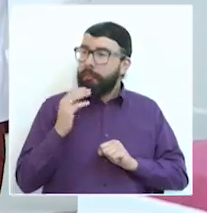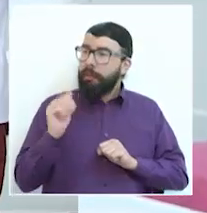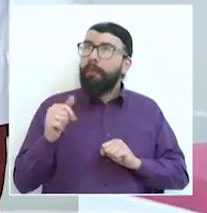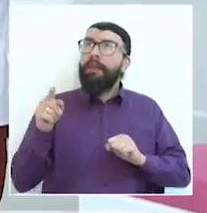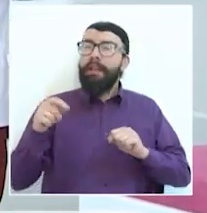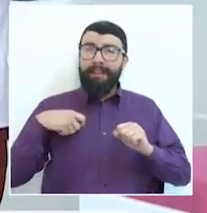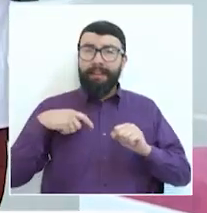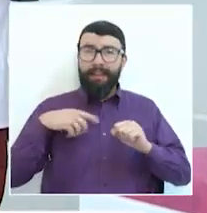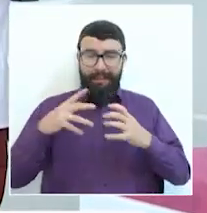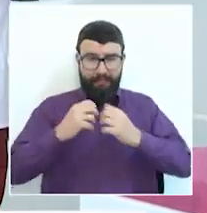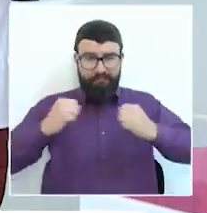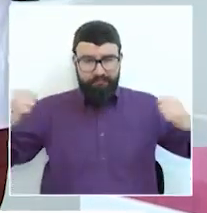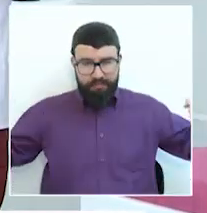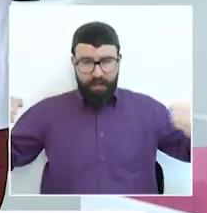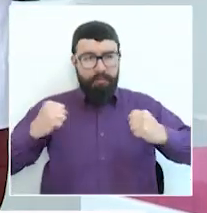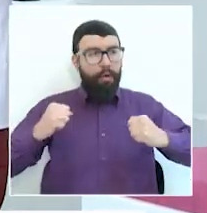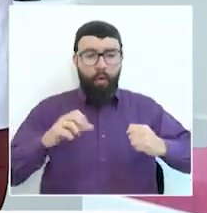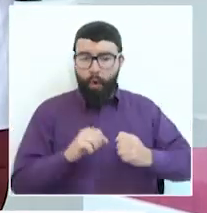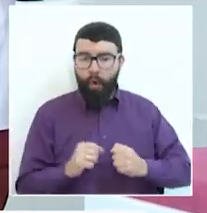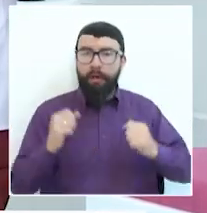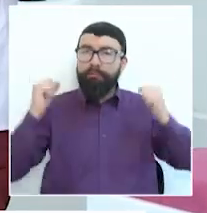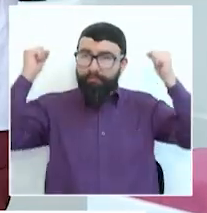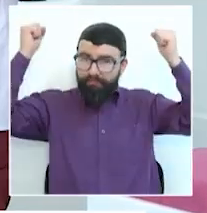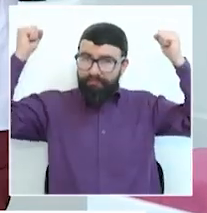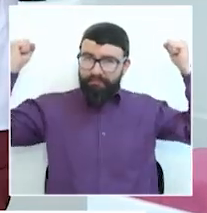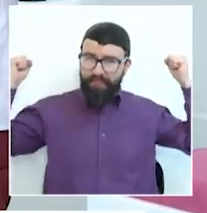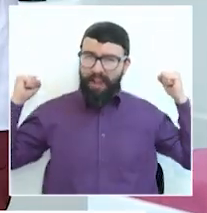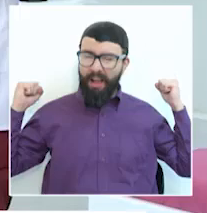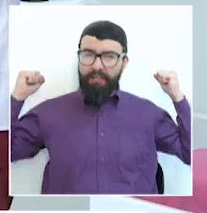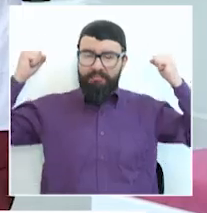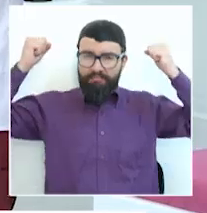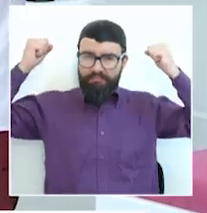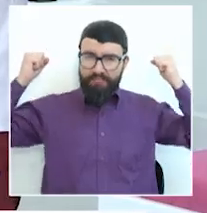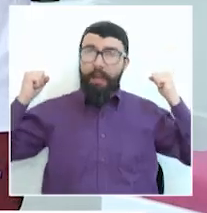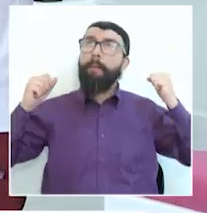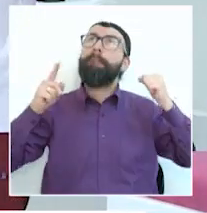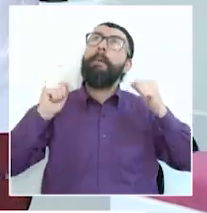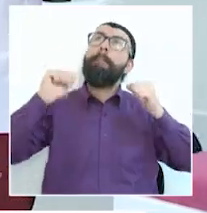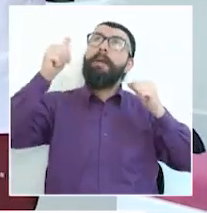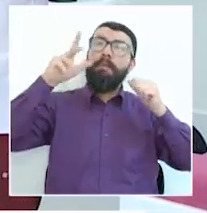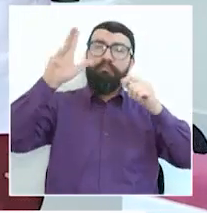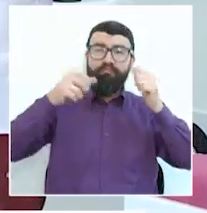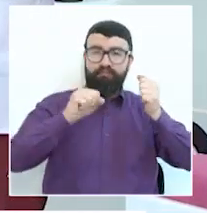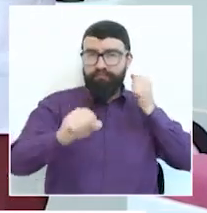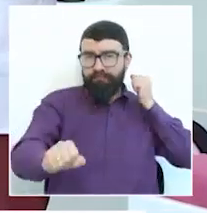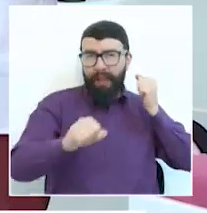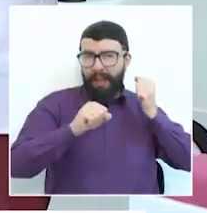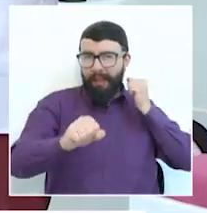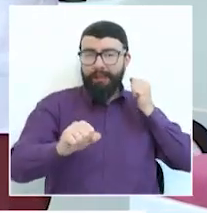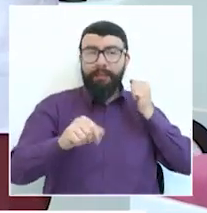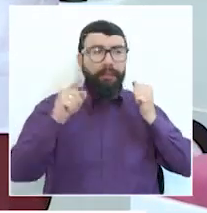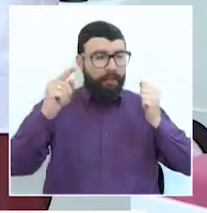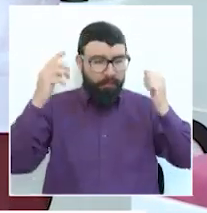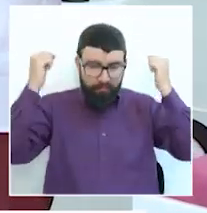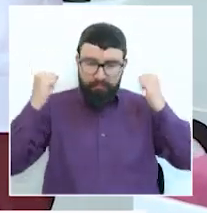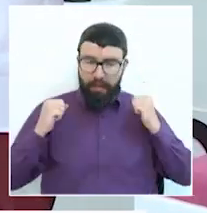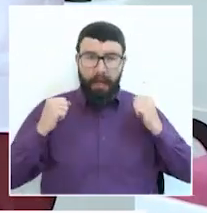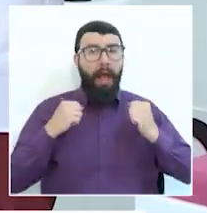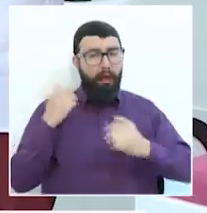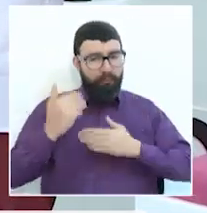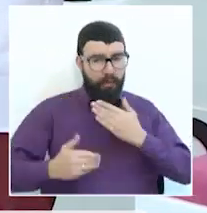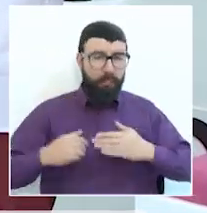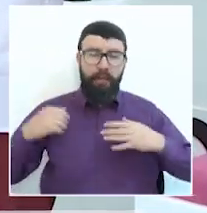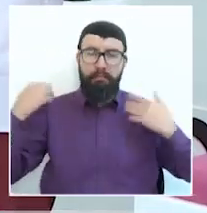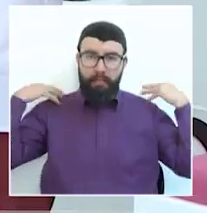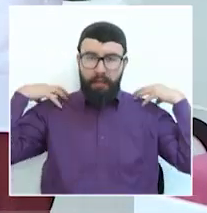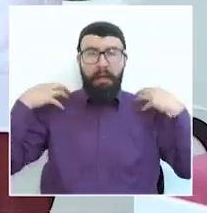caucho, jalando para abajo, puedo poner el caucho en la parte de adelante, jalando aquí. Esos son